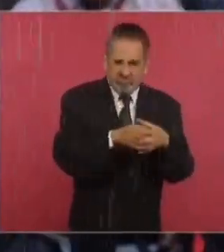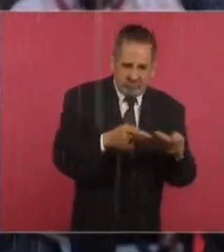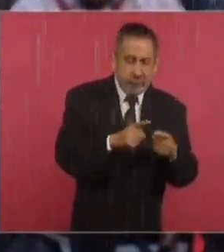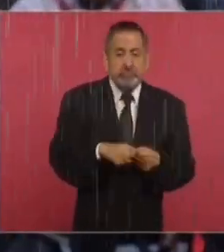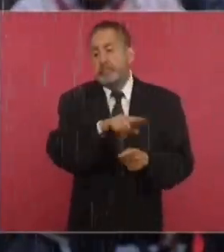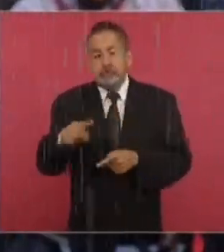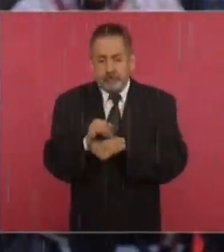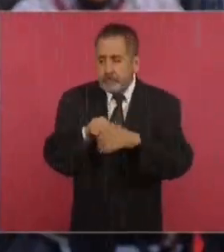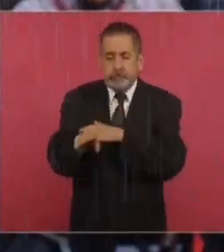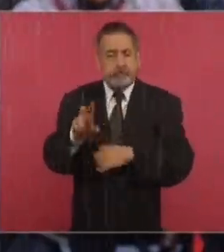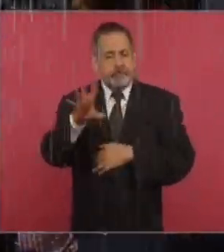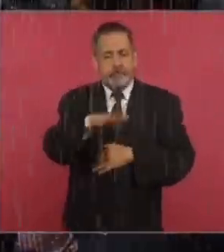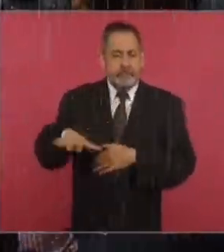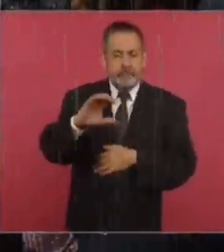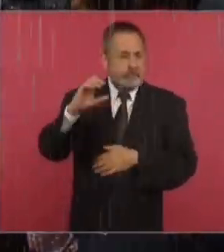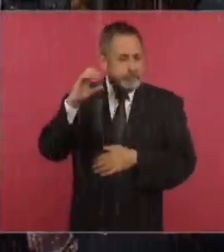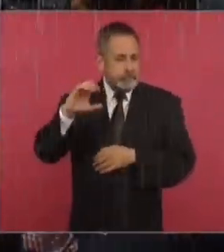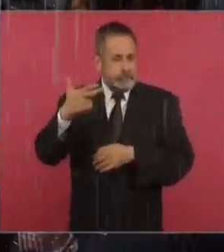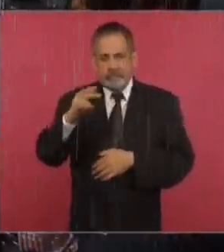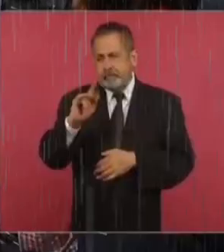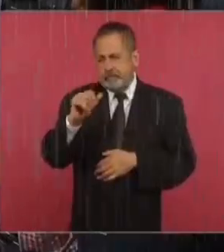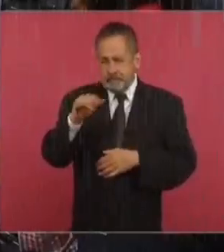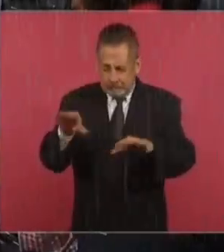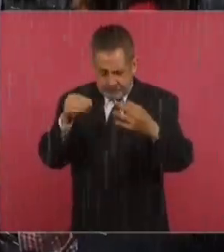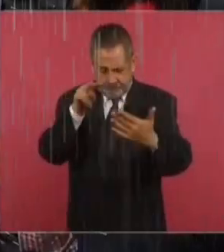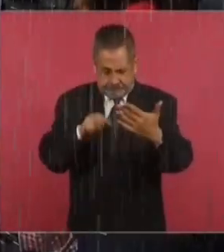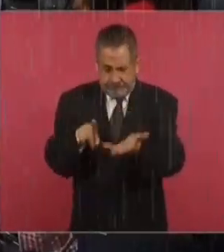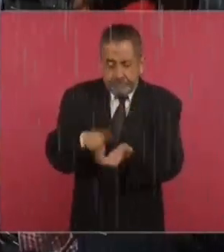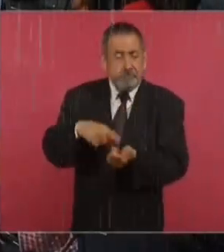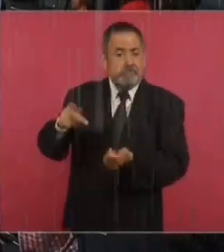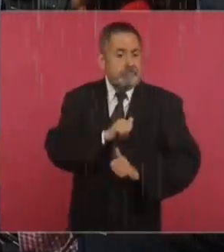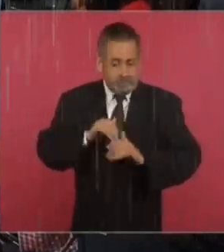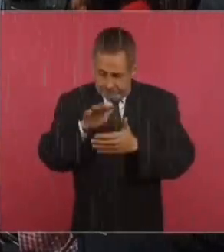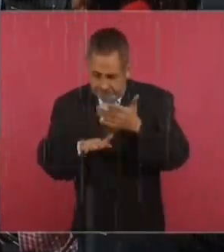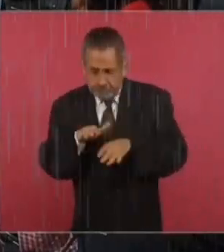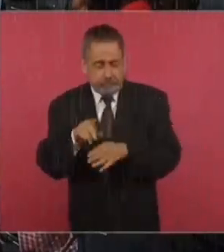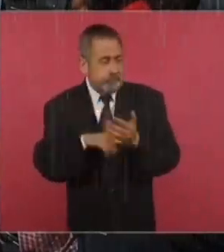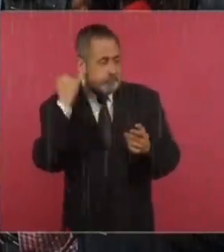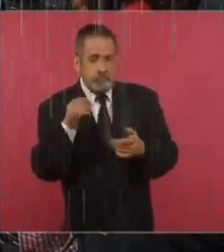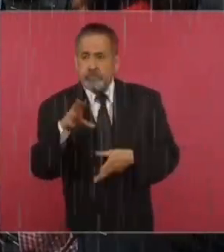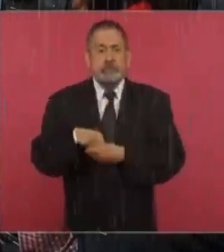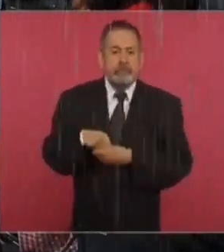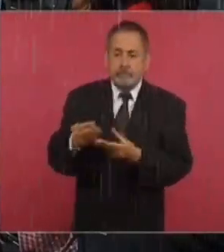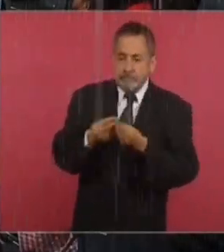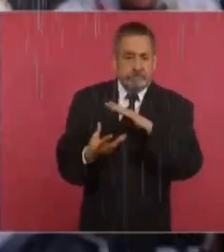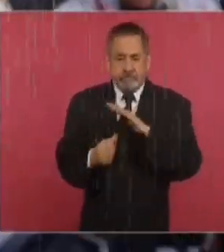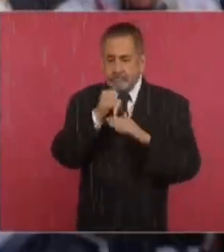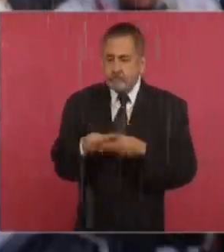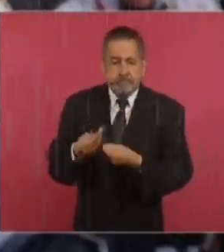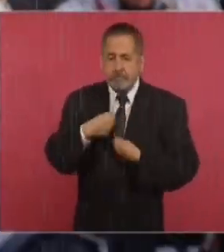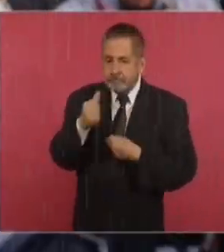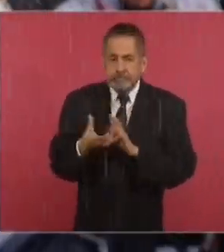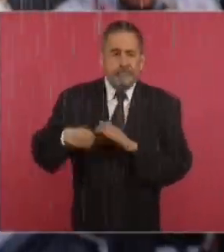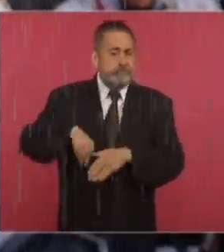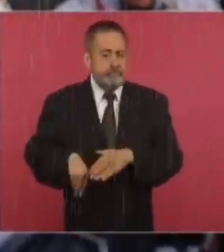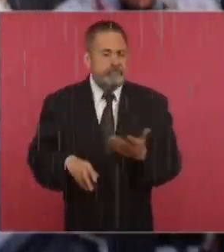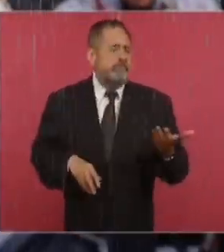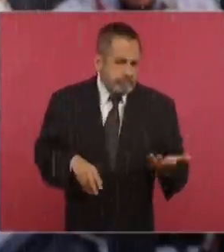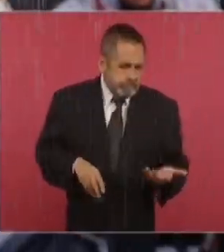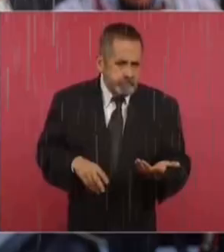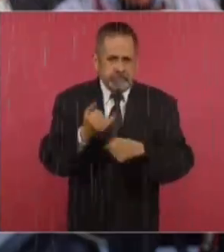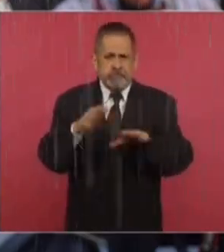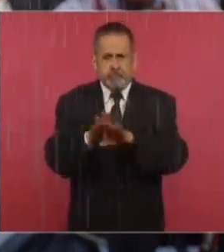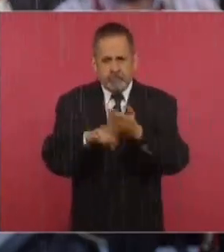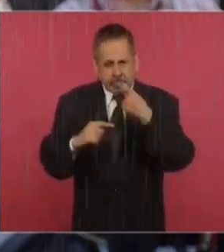cuando entraron que un documento que indicaba una investigación interna del ejército sobre igual que no se compartió ninguna unidad y también qué es lo que sucede